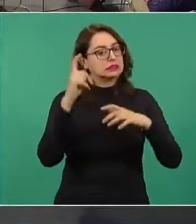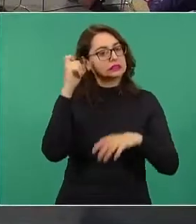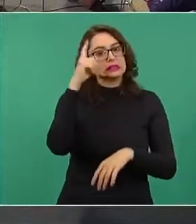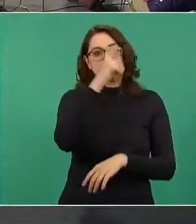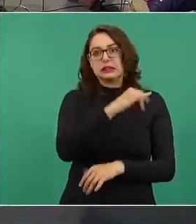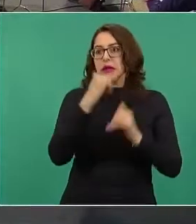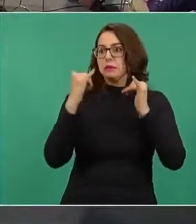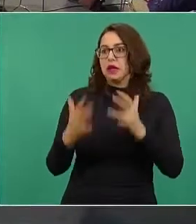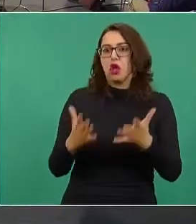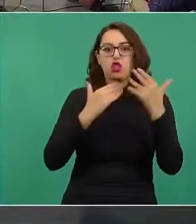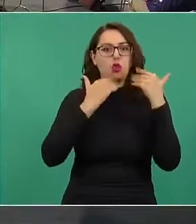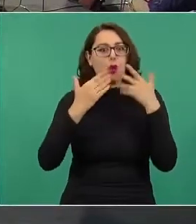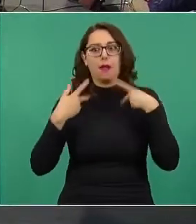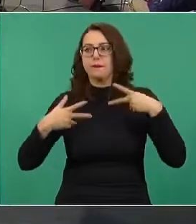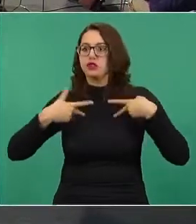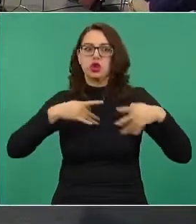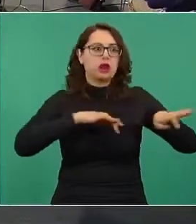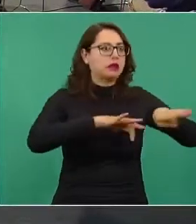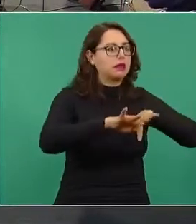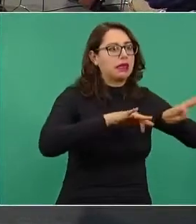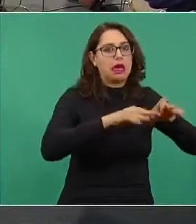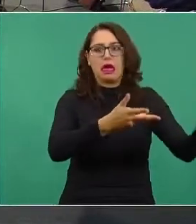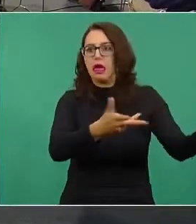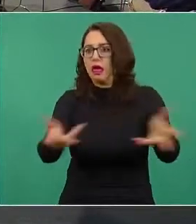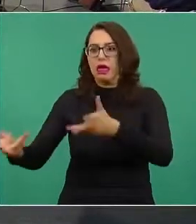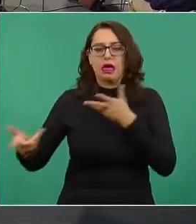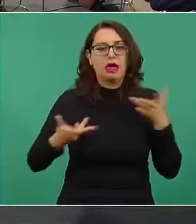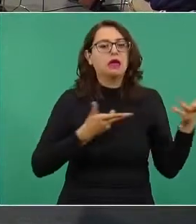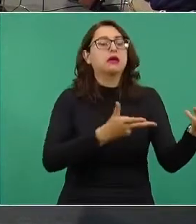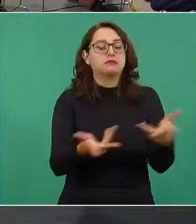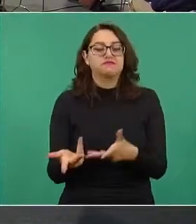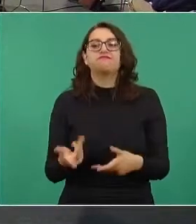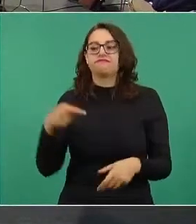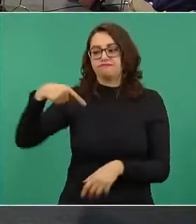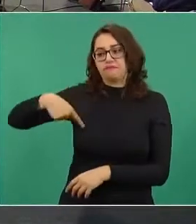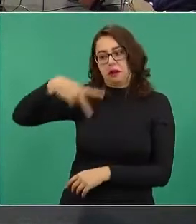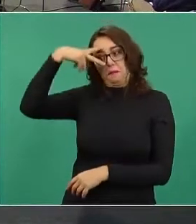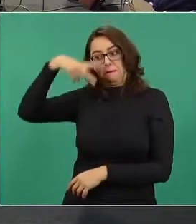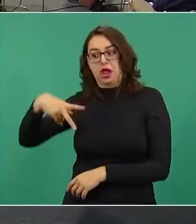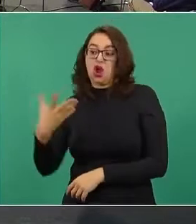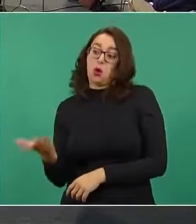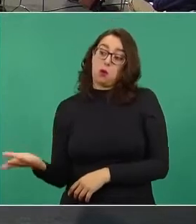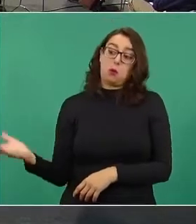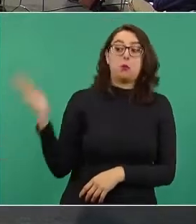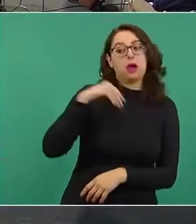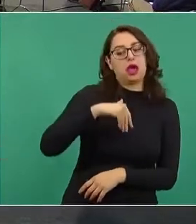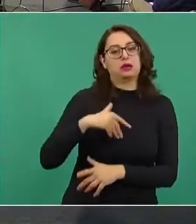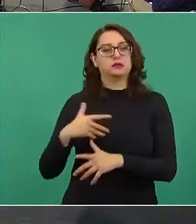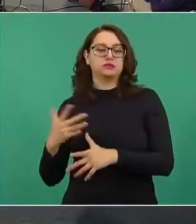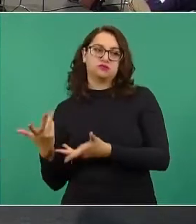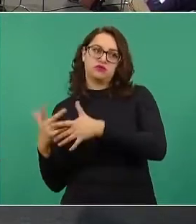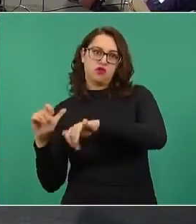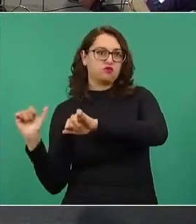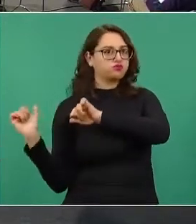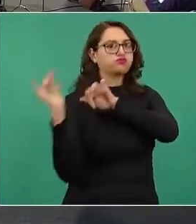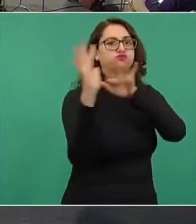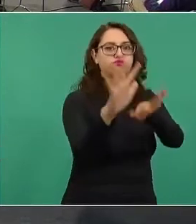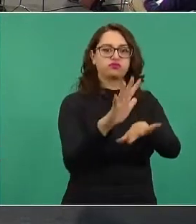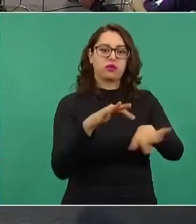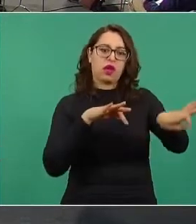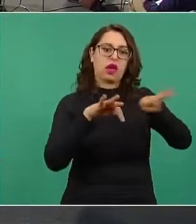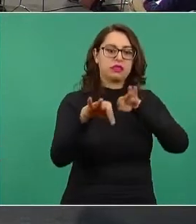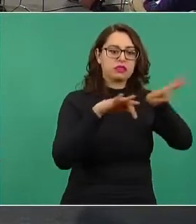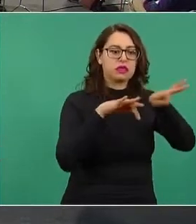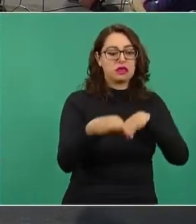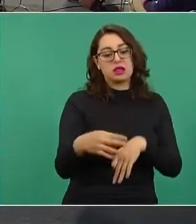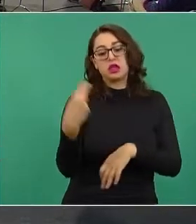como consecuencia muchos mexicanos fueron a parar allá a trabajar y les llamaron con el nombre de braceros. Yo no